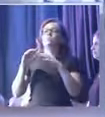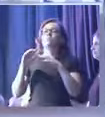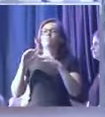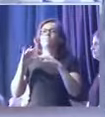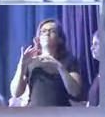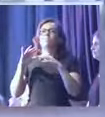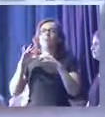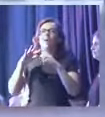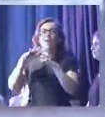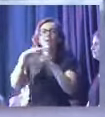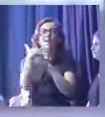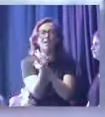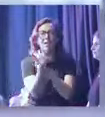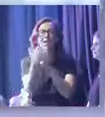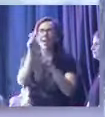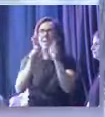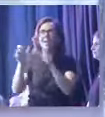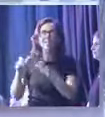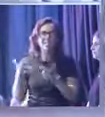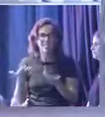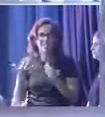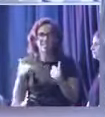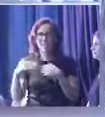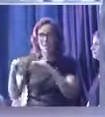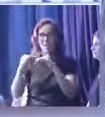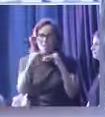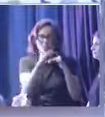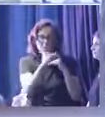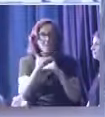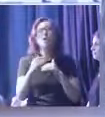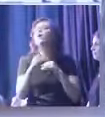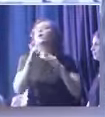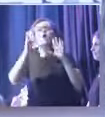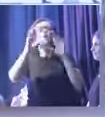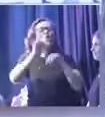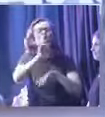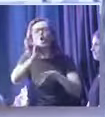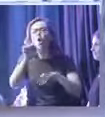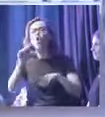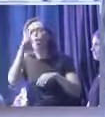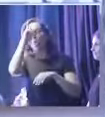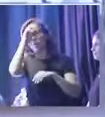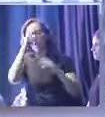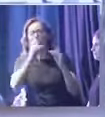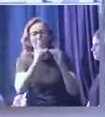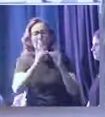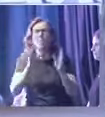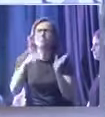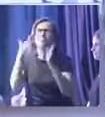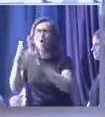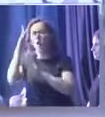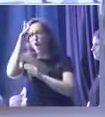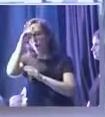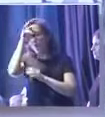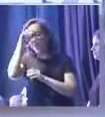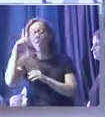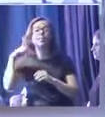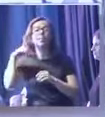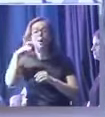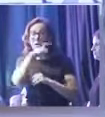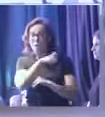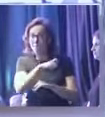todo lo que se ha logrado en el Hospital Maciel, y ni que hablar en el Hospital de Tacuarembó, otra joya de la corona de este